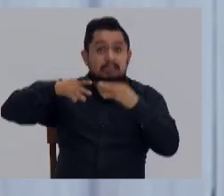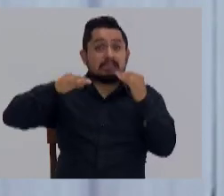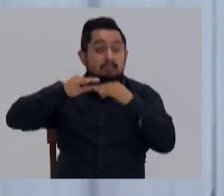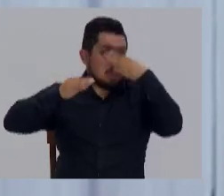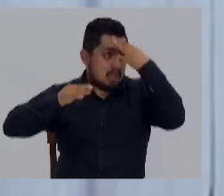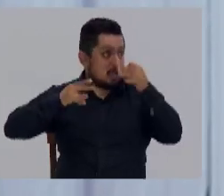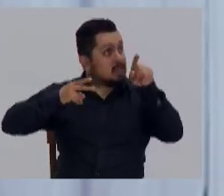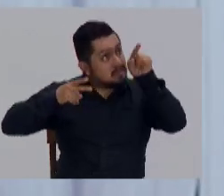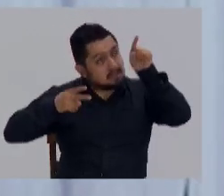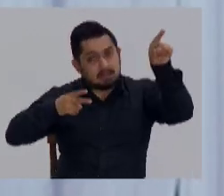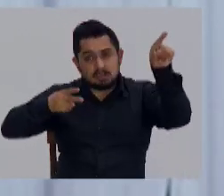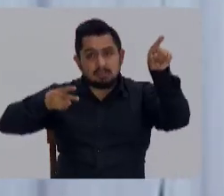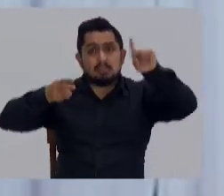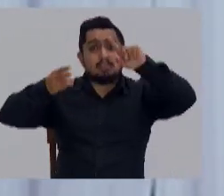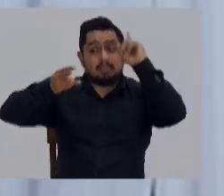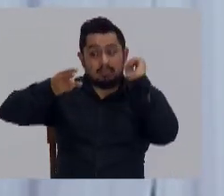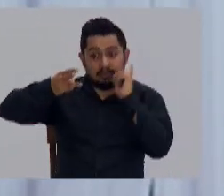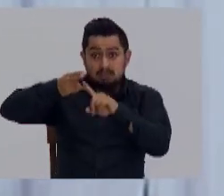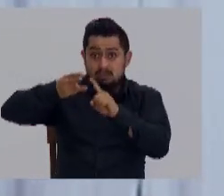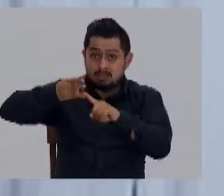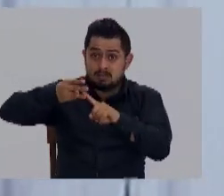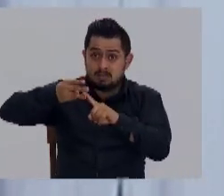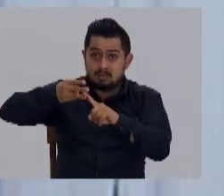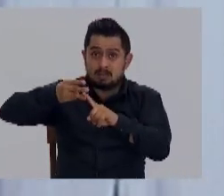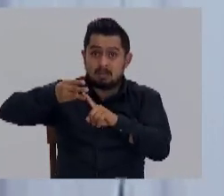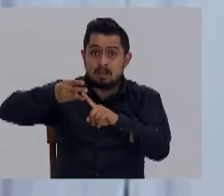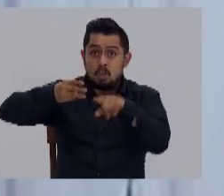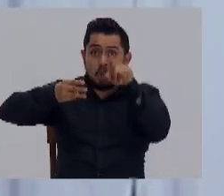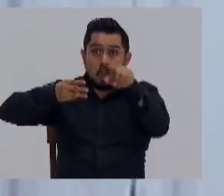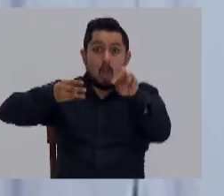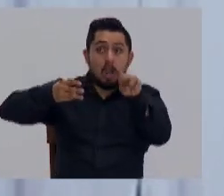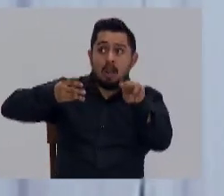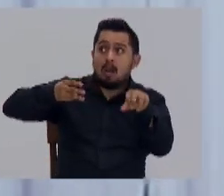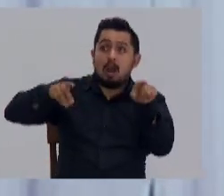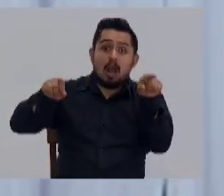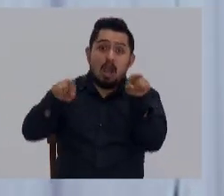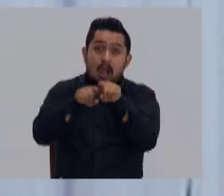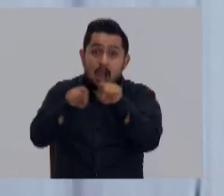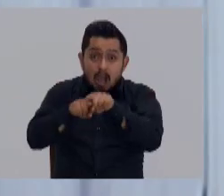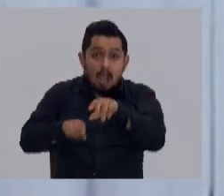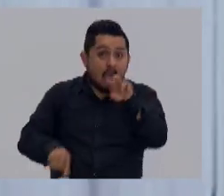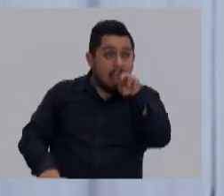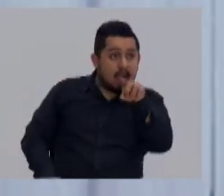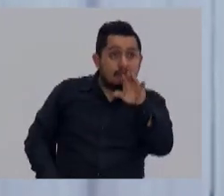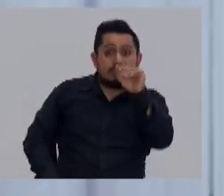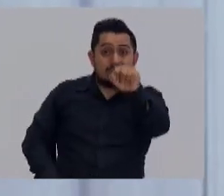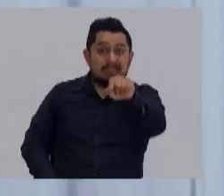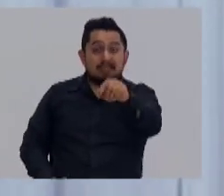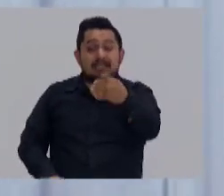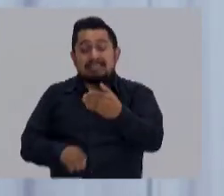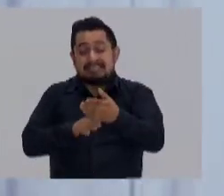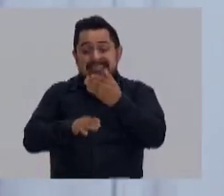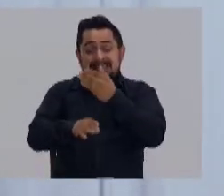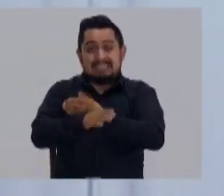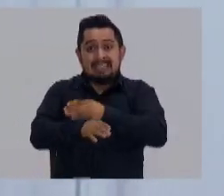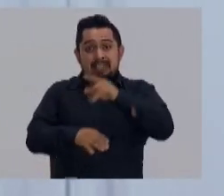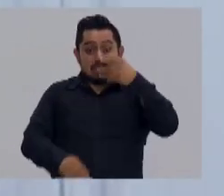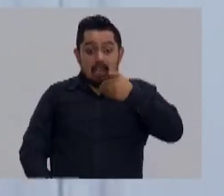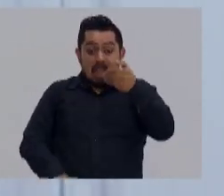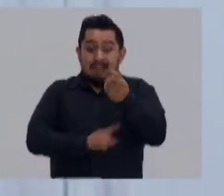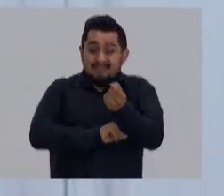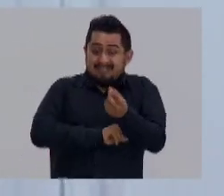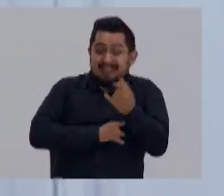creerle. Pero también tú, estimado amigo y amiga, Dios, antes de que termine el